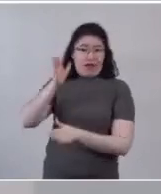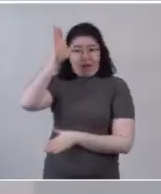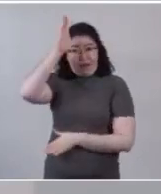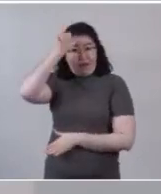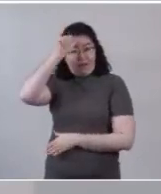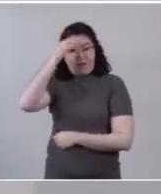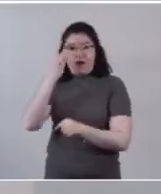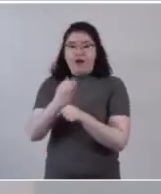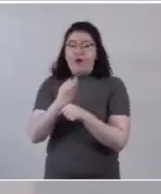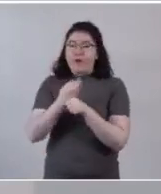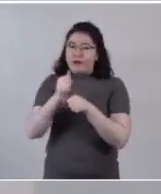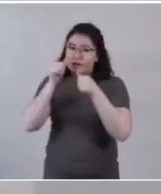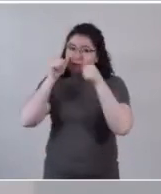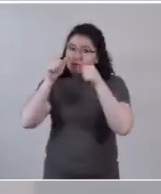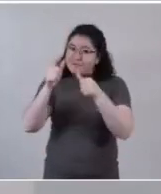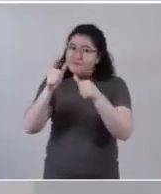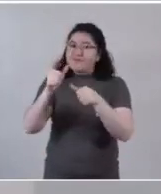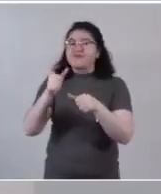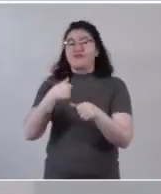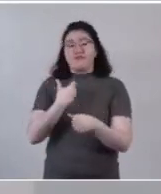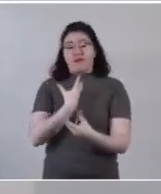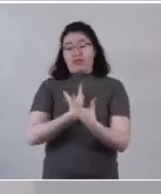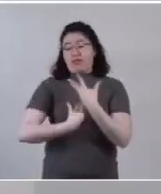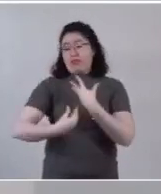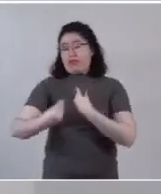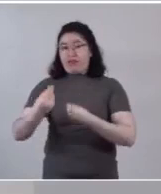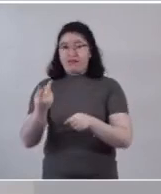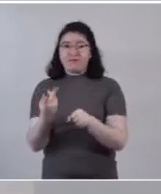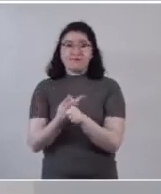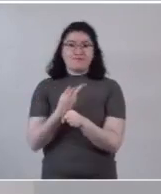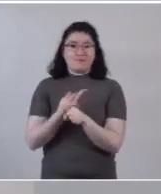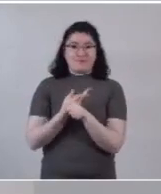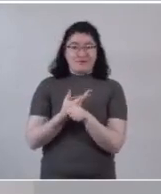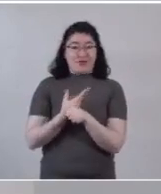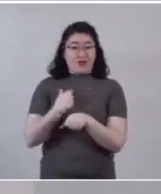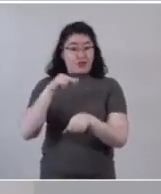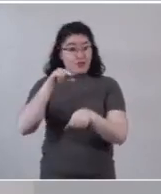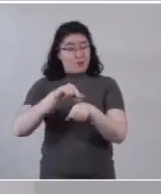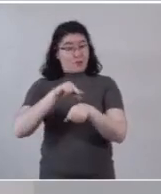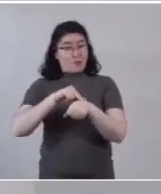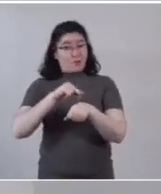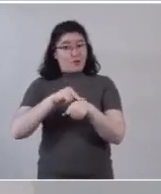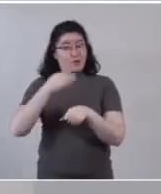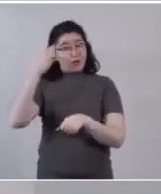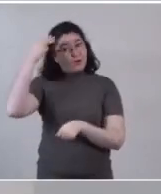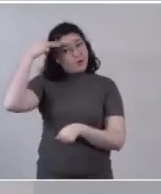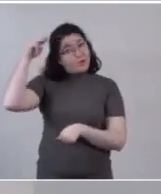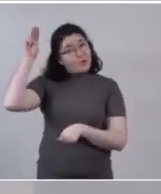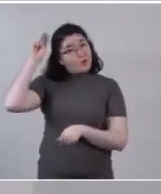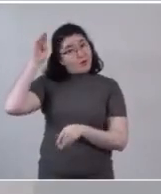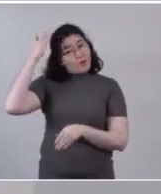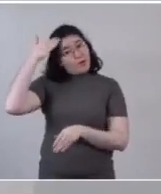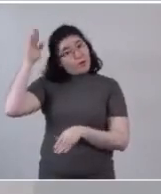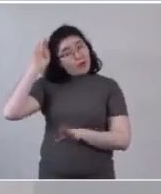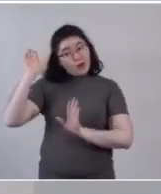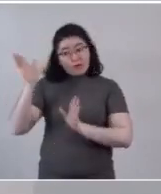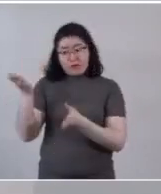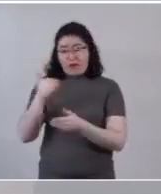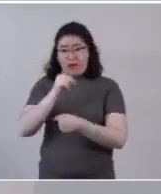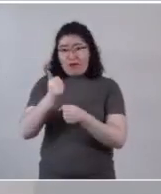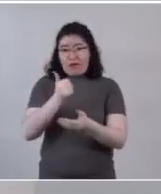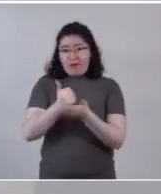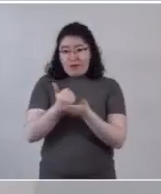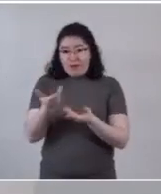la atención de la pandemia, varios médicos cubanos están en la ciudad, en distintos hospitales de